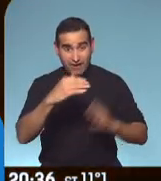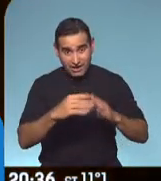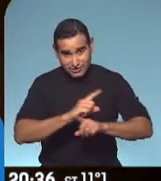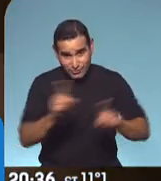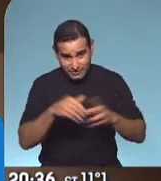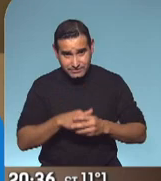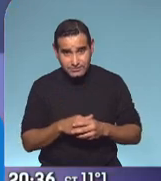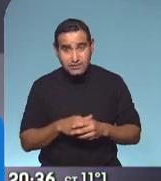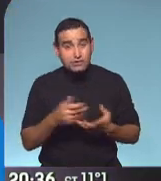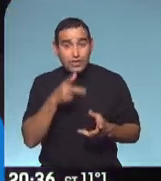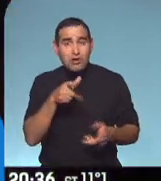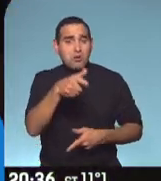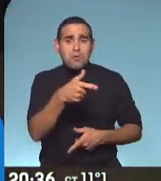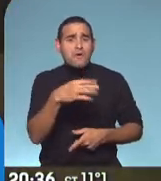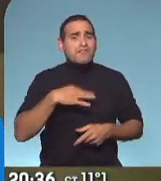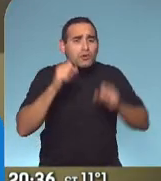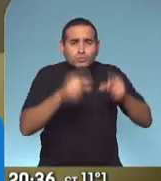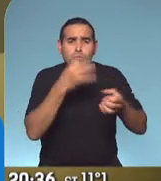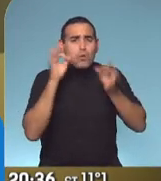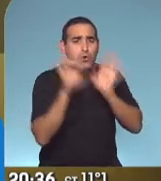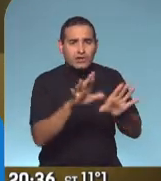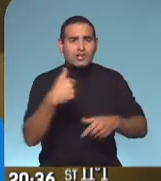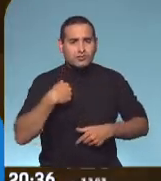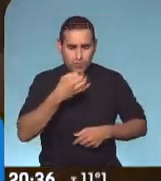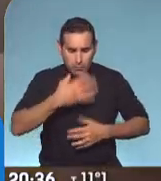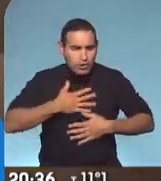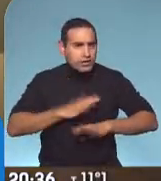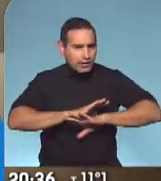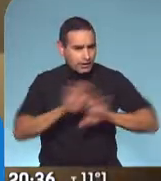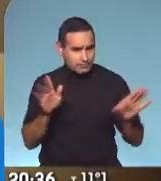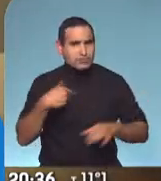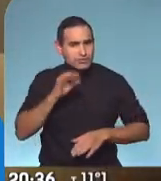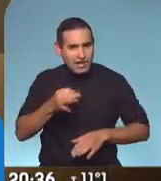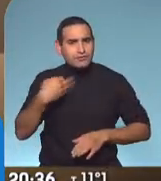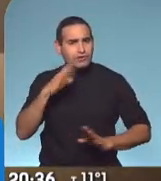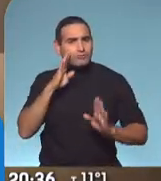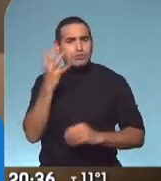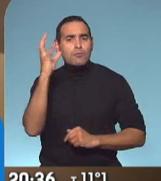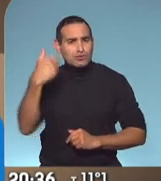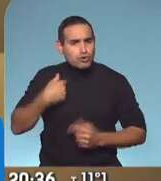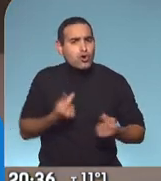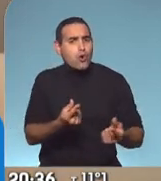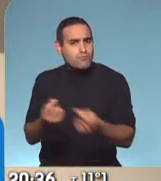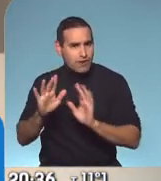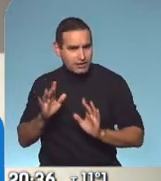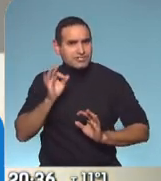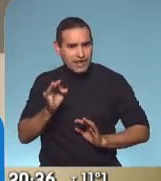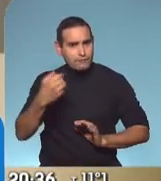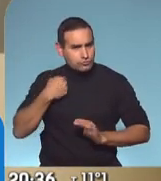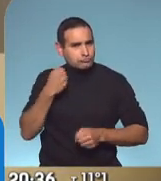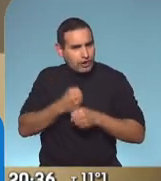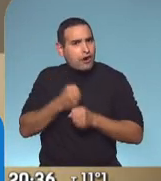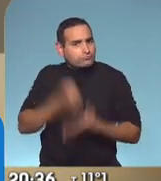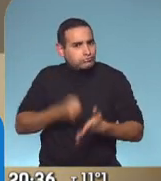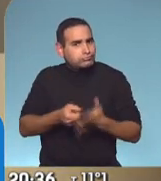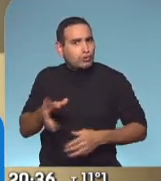Entonces yo digo, vos haces lo que quieras hacer de tu vida, yo sé lo que quiero hacer de mi vida, yo sé lo que quiero hacer para la ambulancia que compré, y rompeme los gente como me lo estoy rompiendo